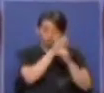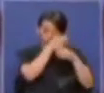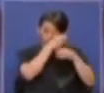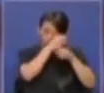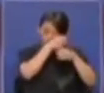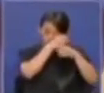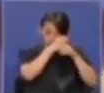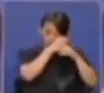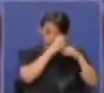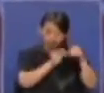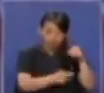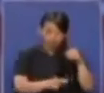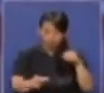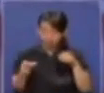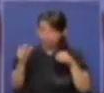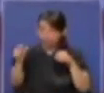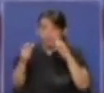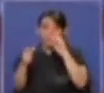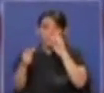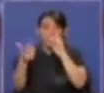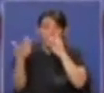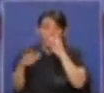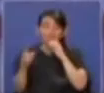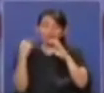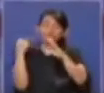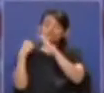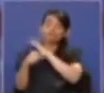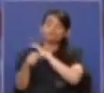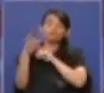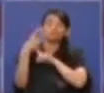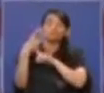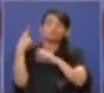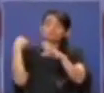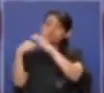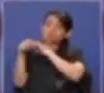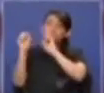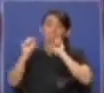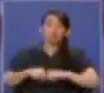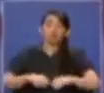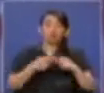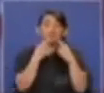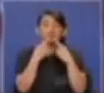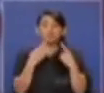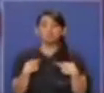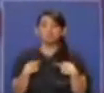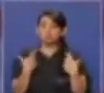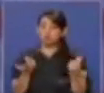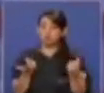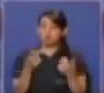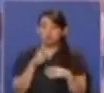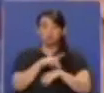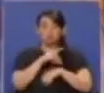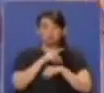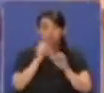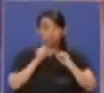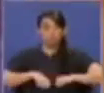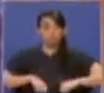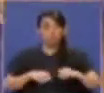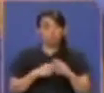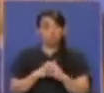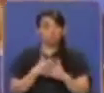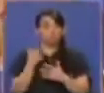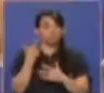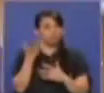enviar, ya en este caso por vía electrónica, los resultados de los exámenes médicos. Y no sé si tienen